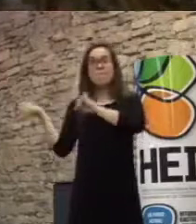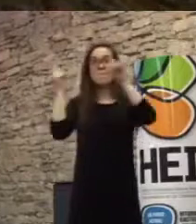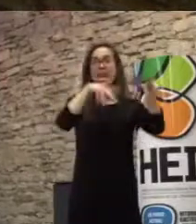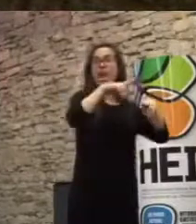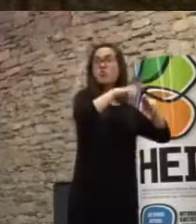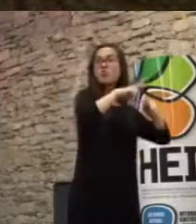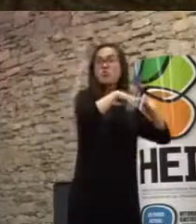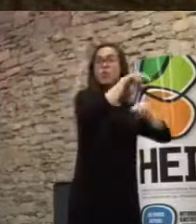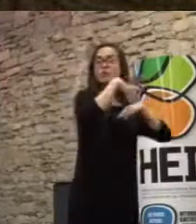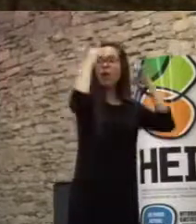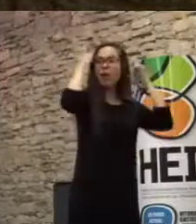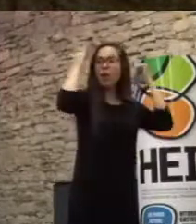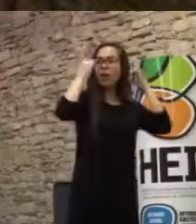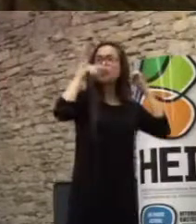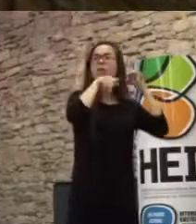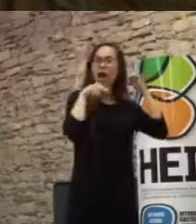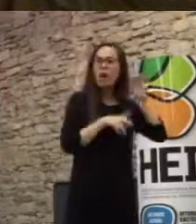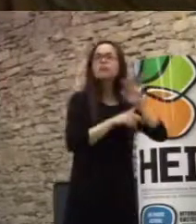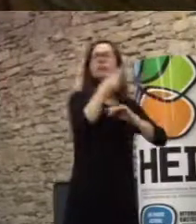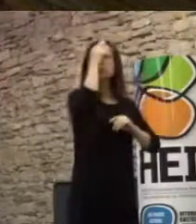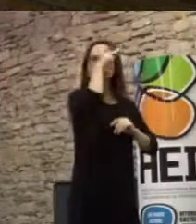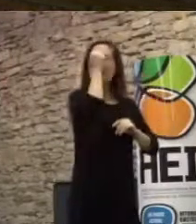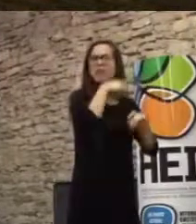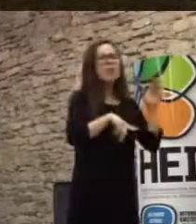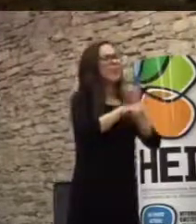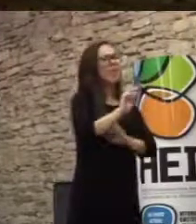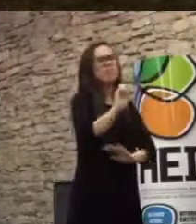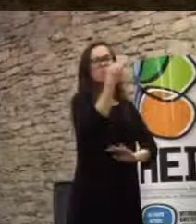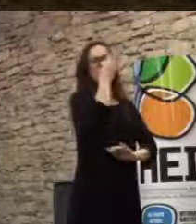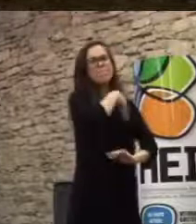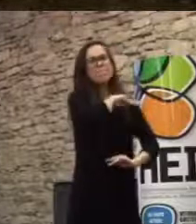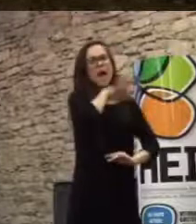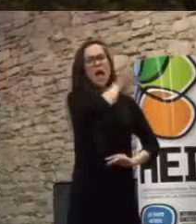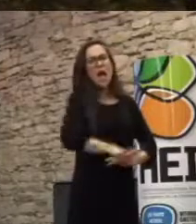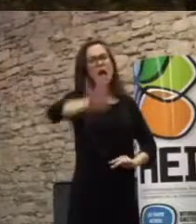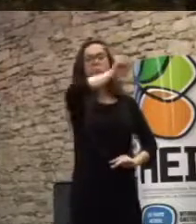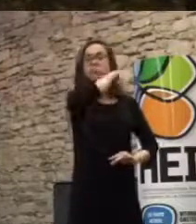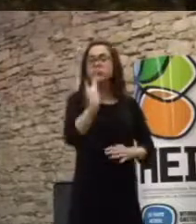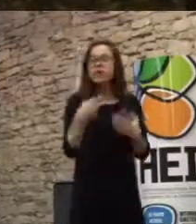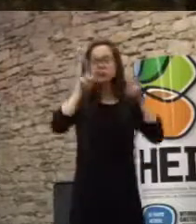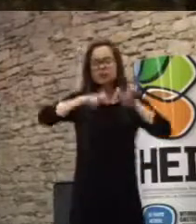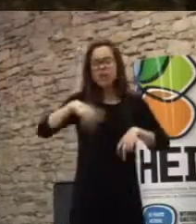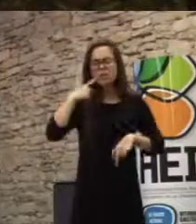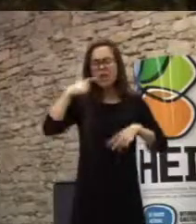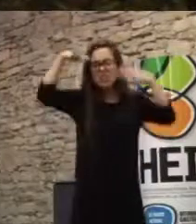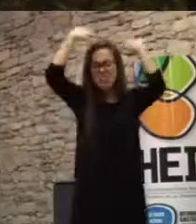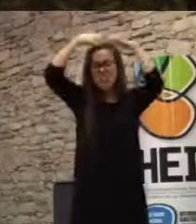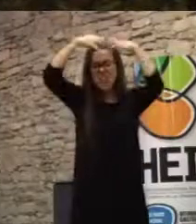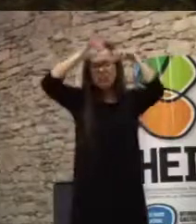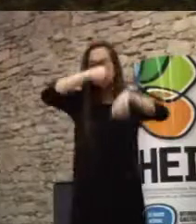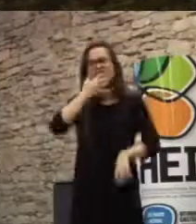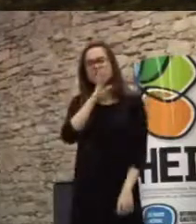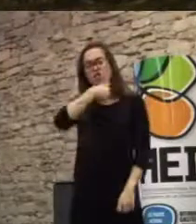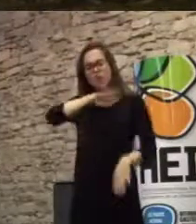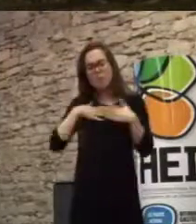es uno de los hospitales con los escáneres cerebrales más avanzados que hay pues hizo una investigación en tiempo real para ver exactamente qué pasaba en el cerebro humano cuando experimentamos emociones